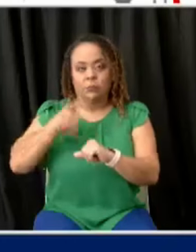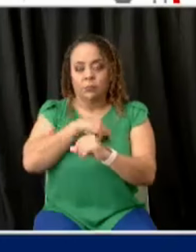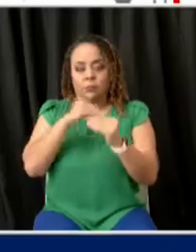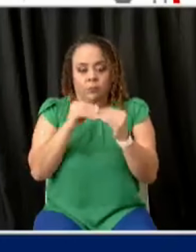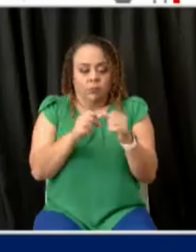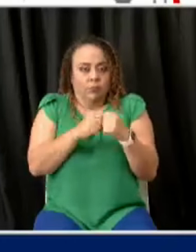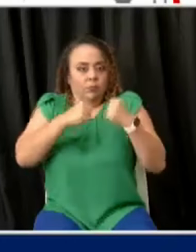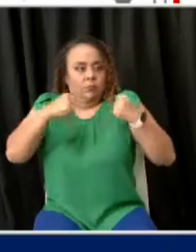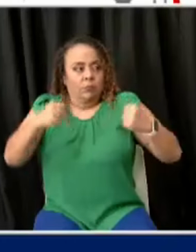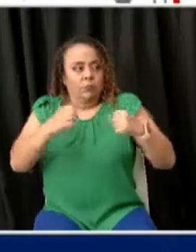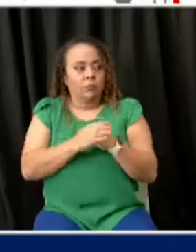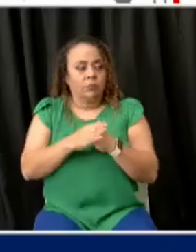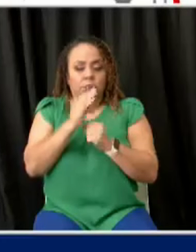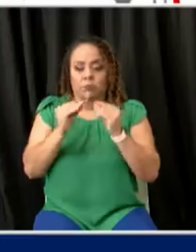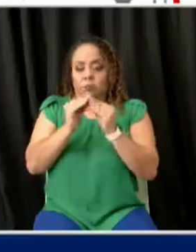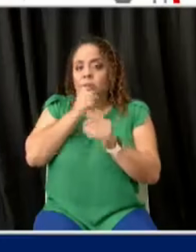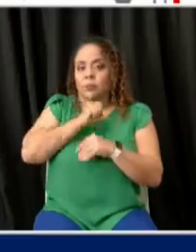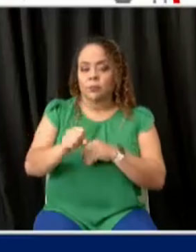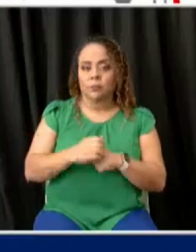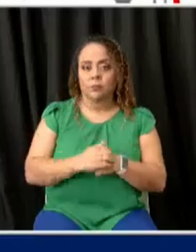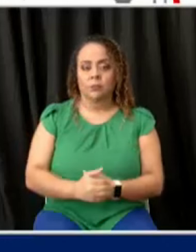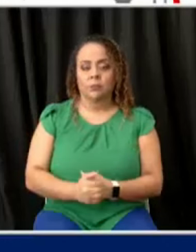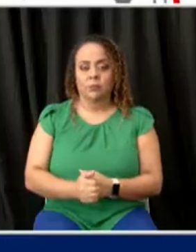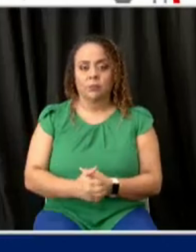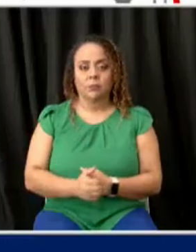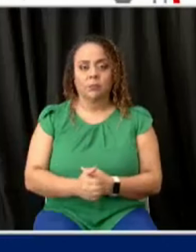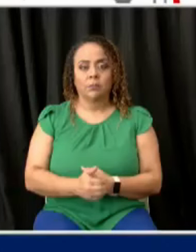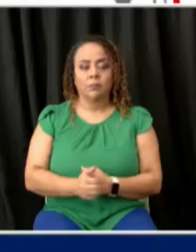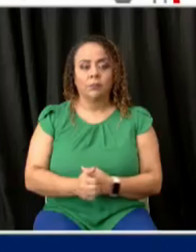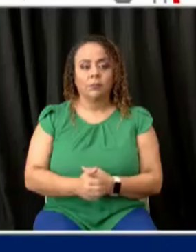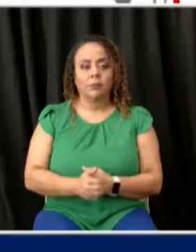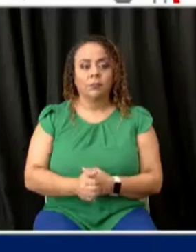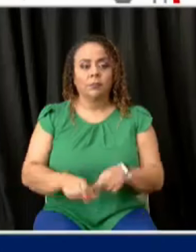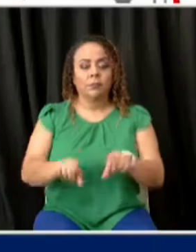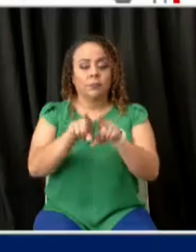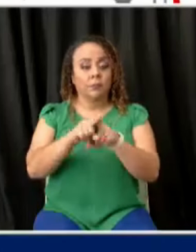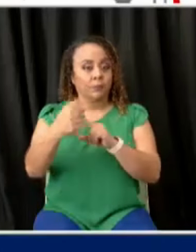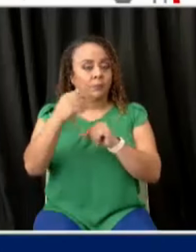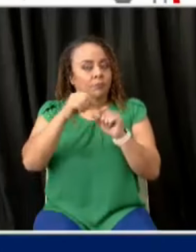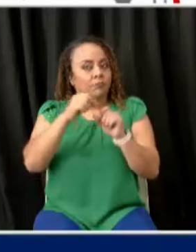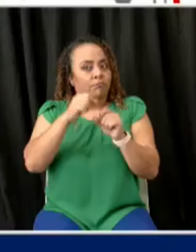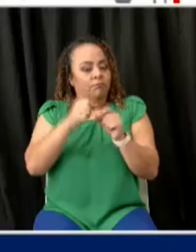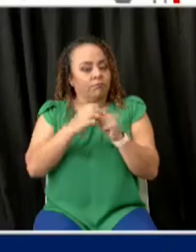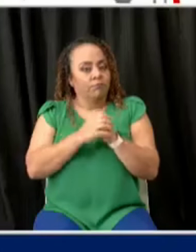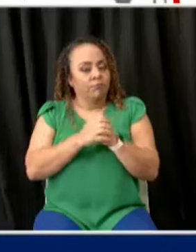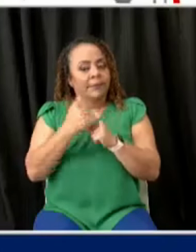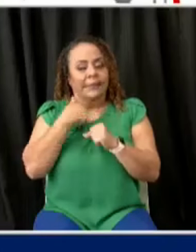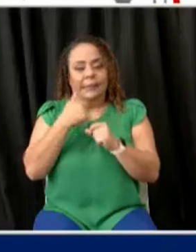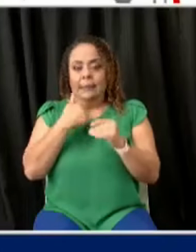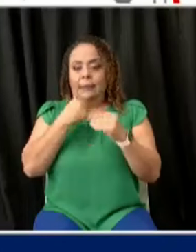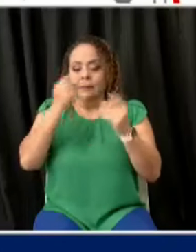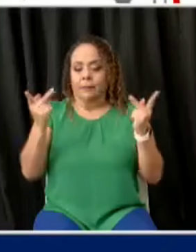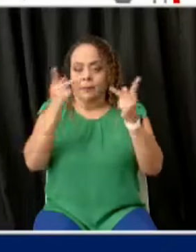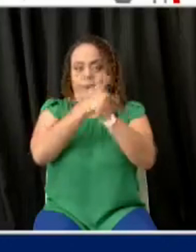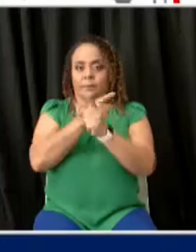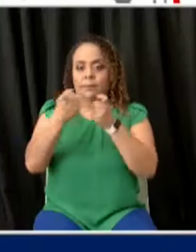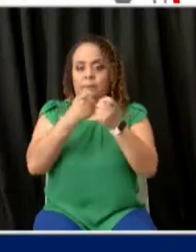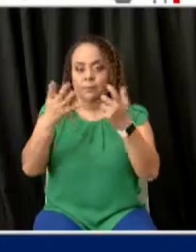gorditos o cuando somos más viejitos, tenemos también la tendencia a manejar peor el calor